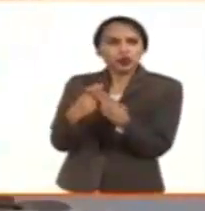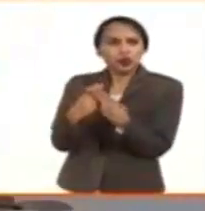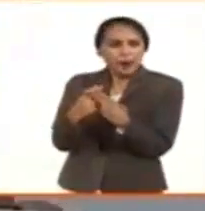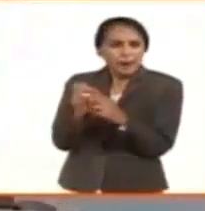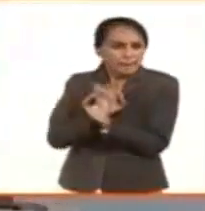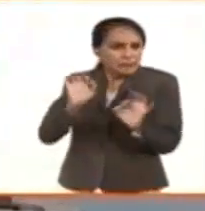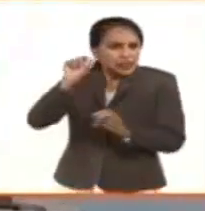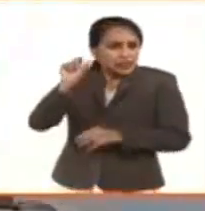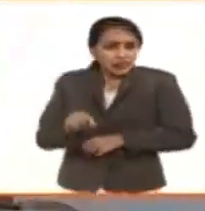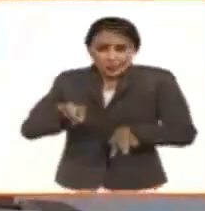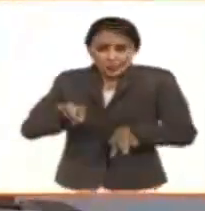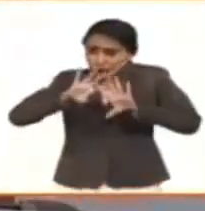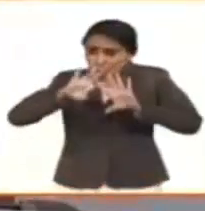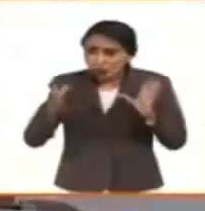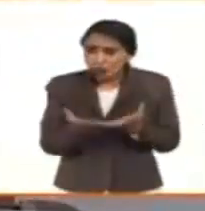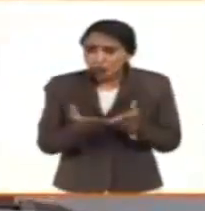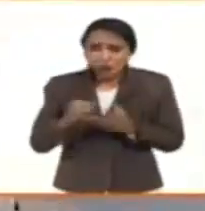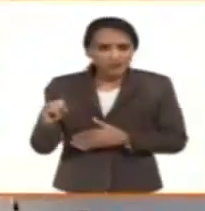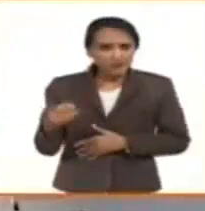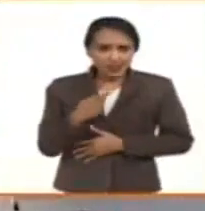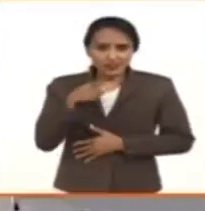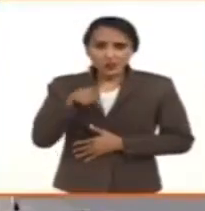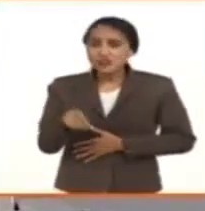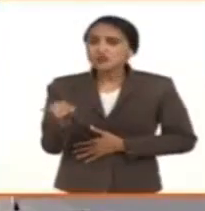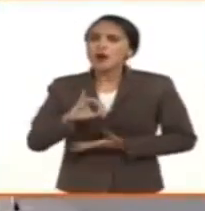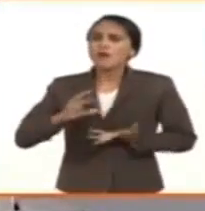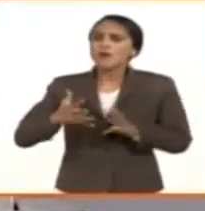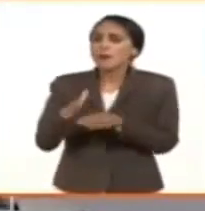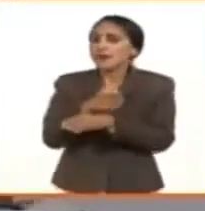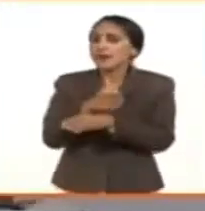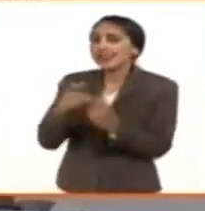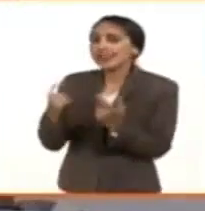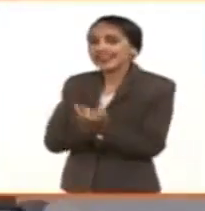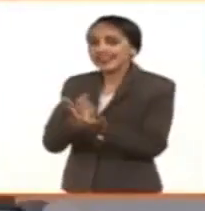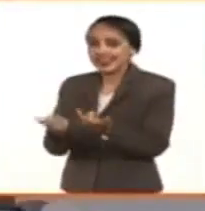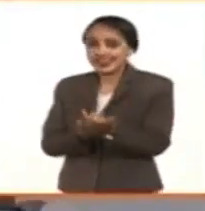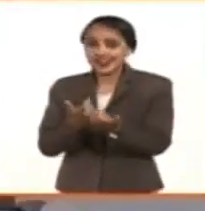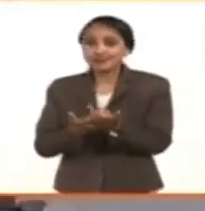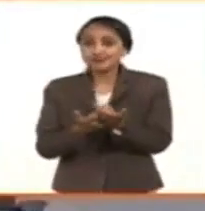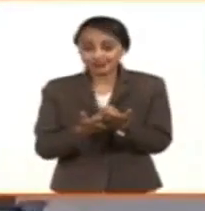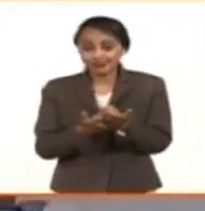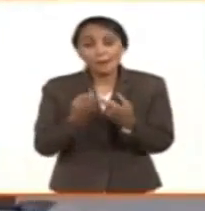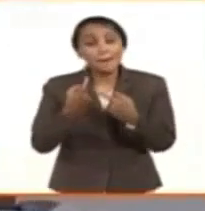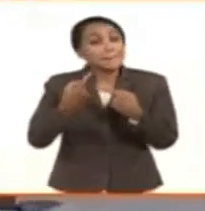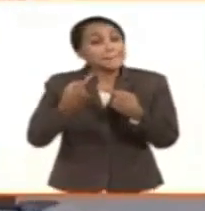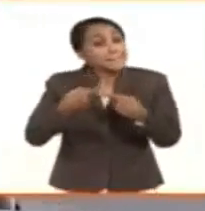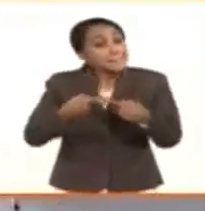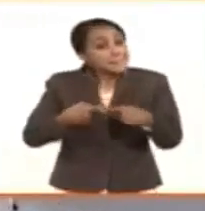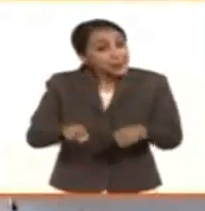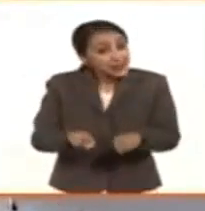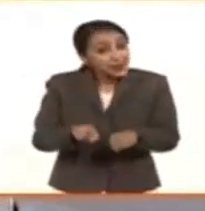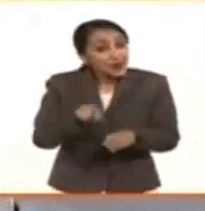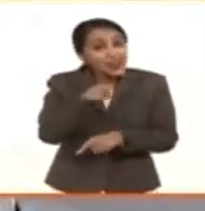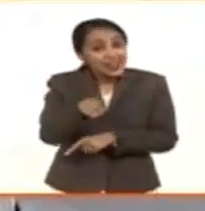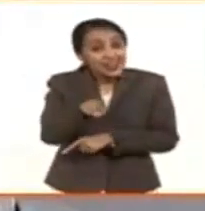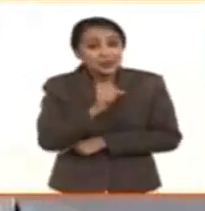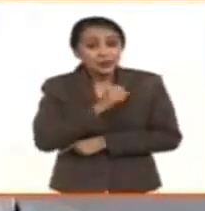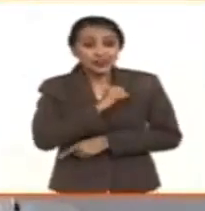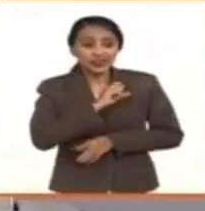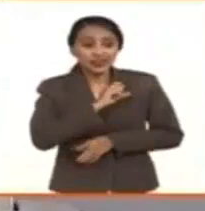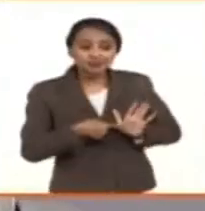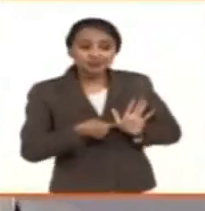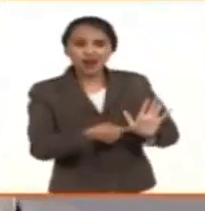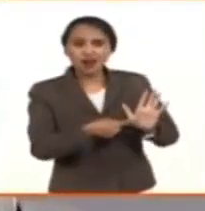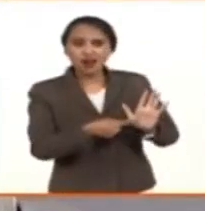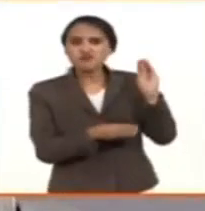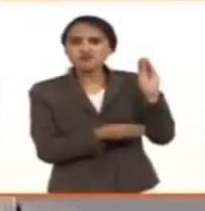maquinaria de la guerra imponiéndose contra todo pero paradójicamente eso que intenta mostrar como fuerza no